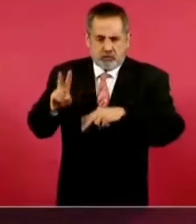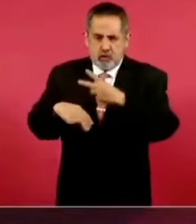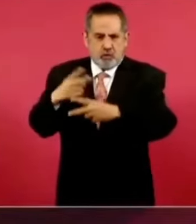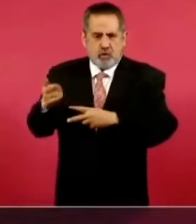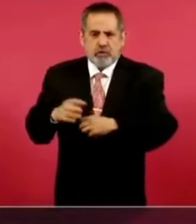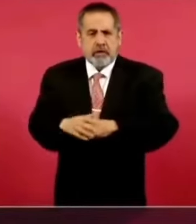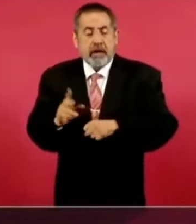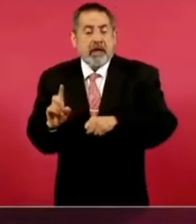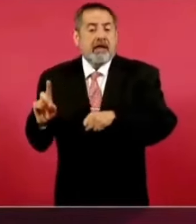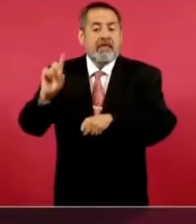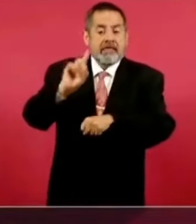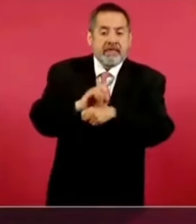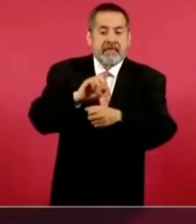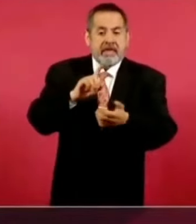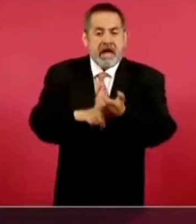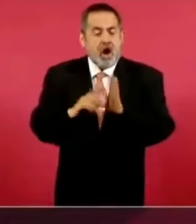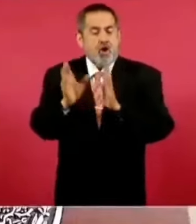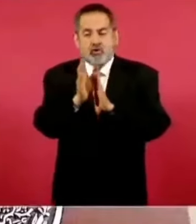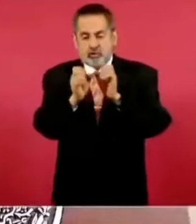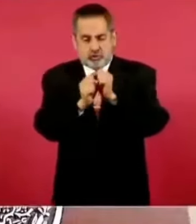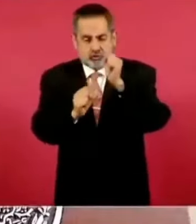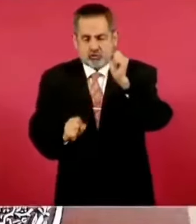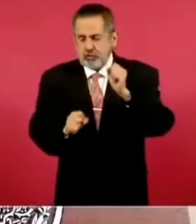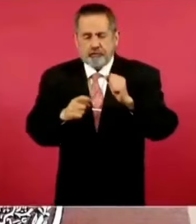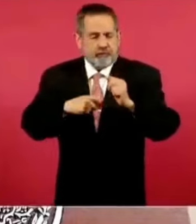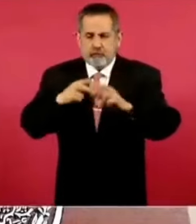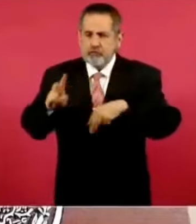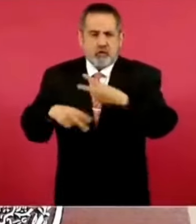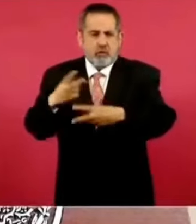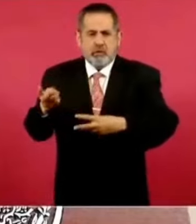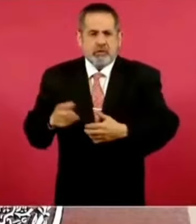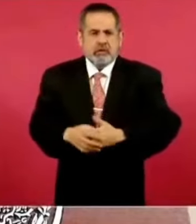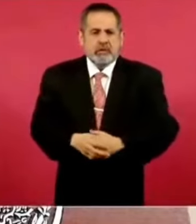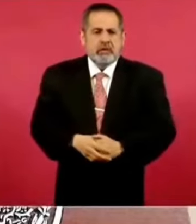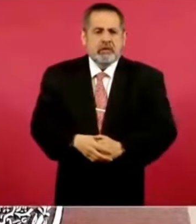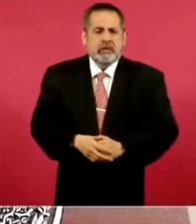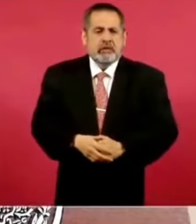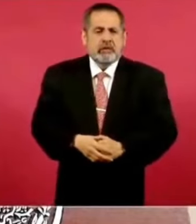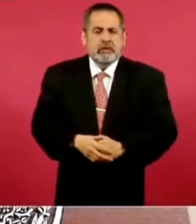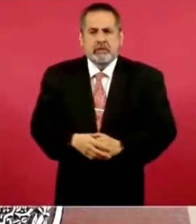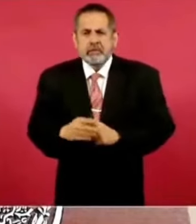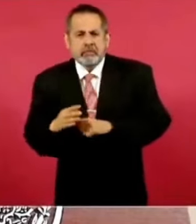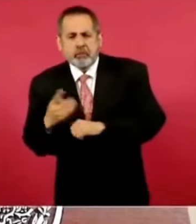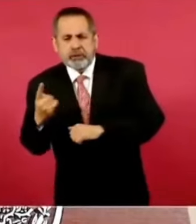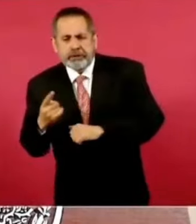el día de la Constitución. ¿Por qué? Porque